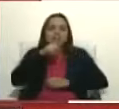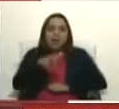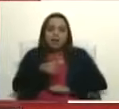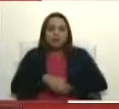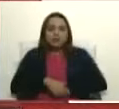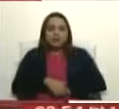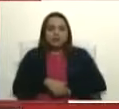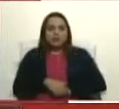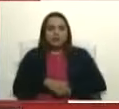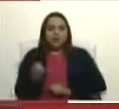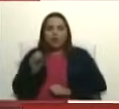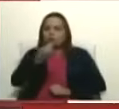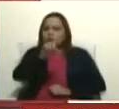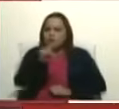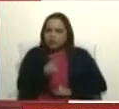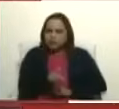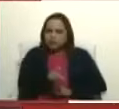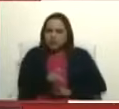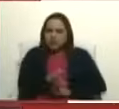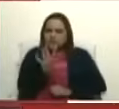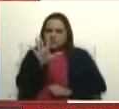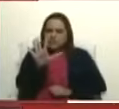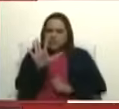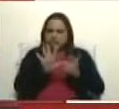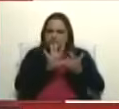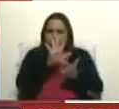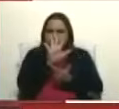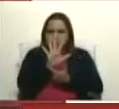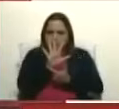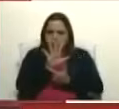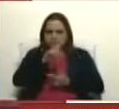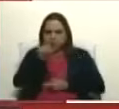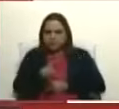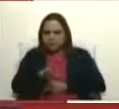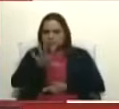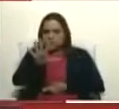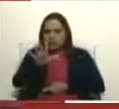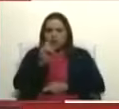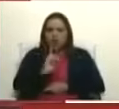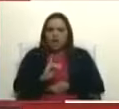No, como la pregunta 5. La pregunta 5 tiene